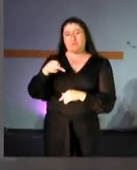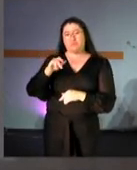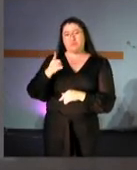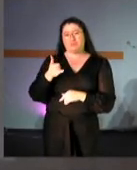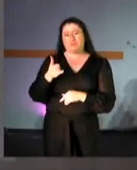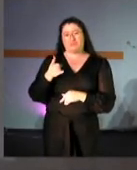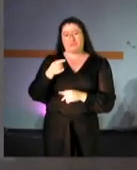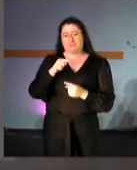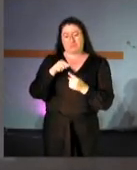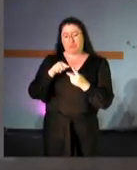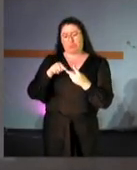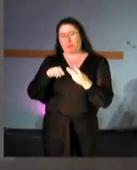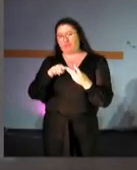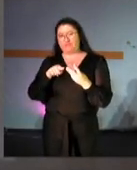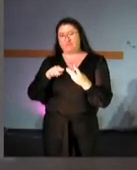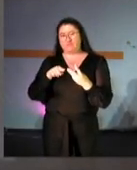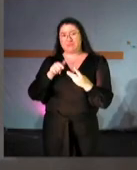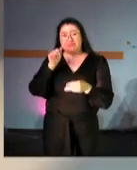No es común.